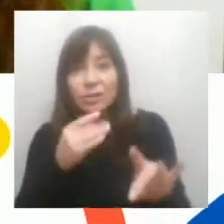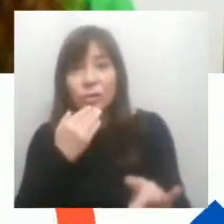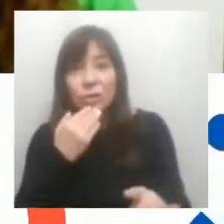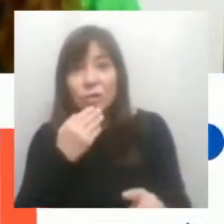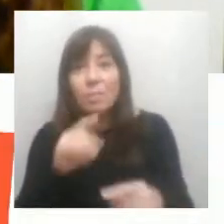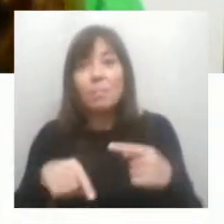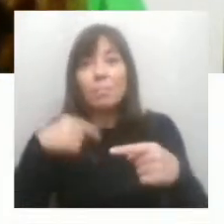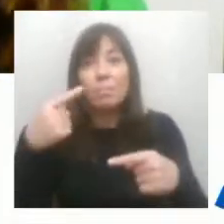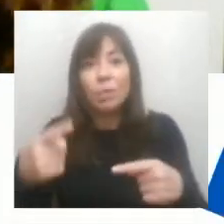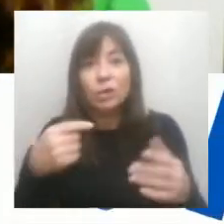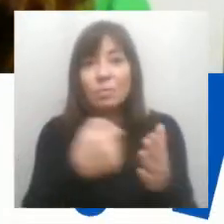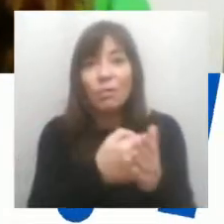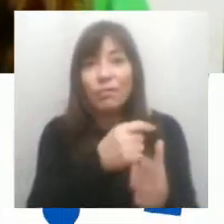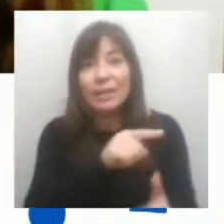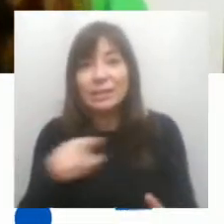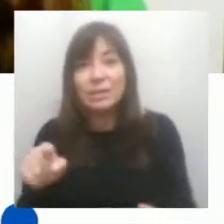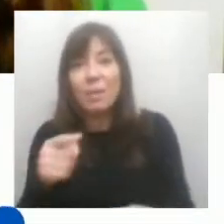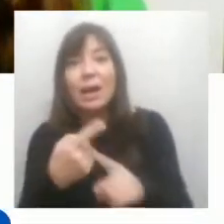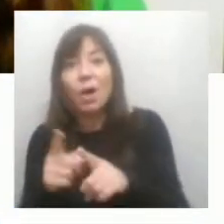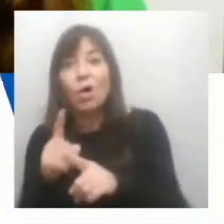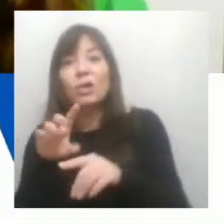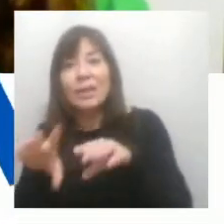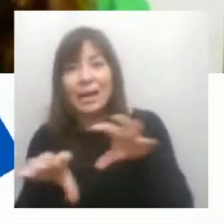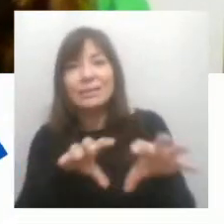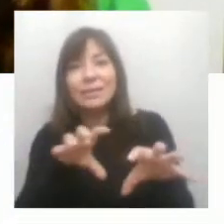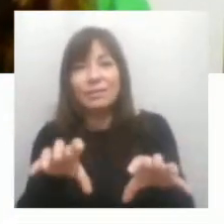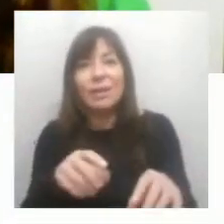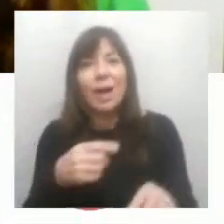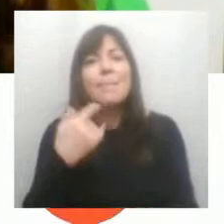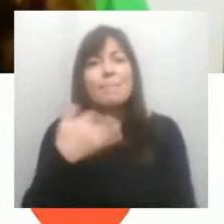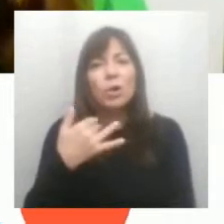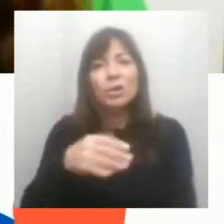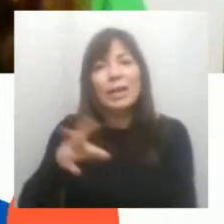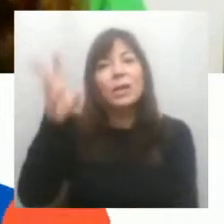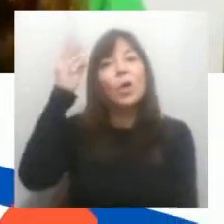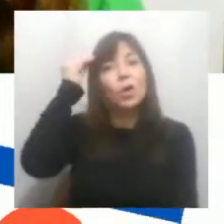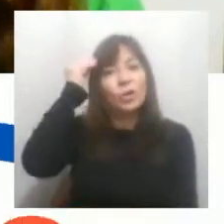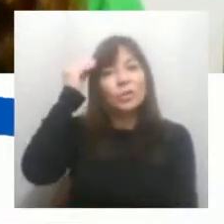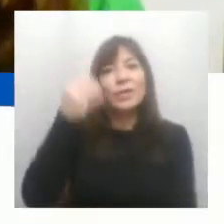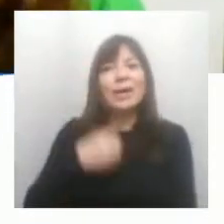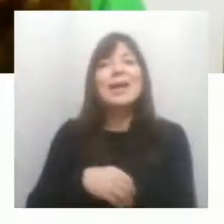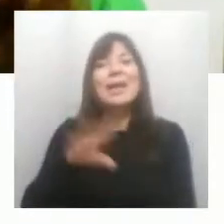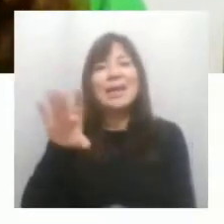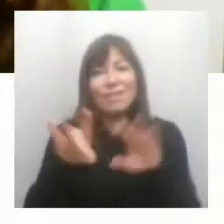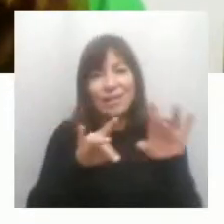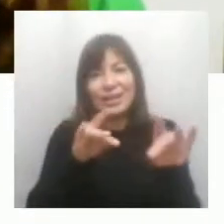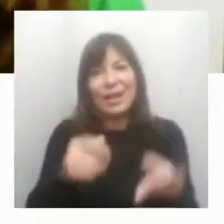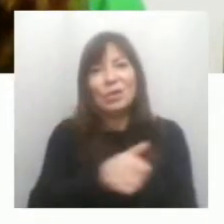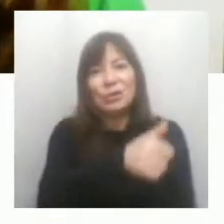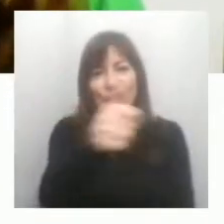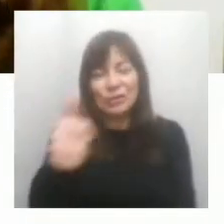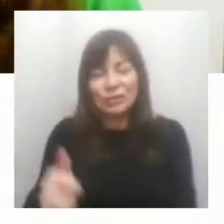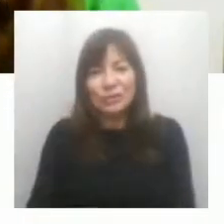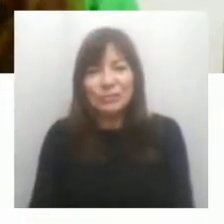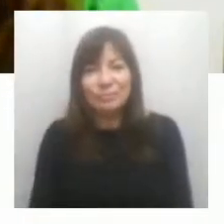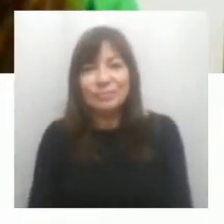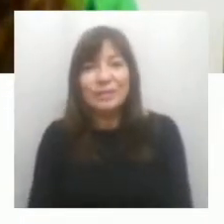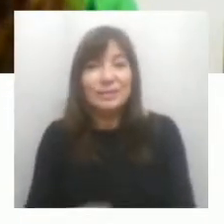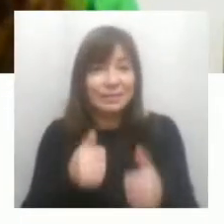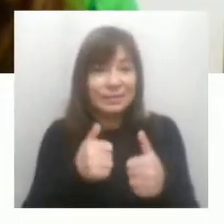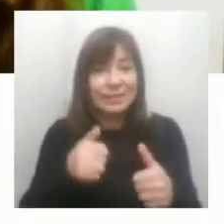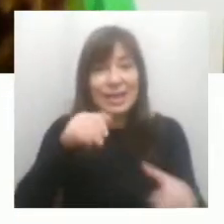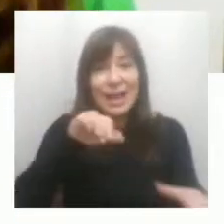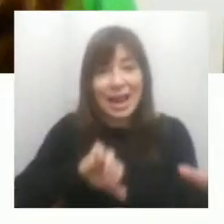tenemos otra actividad importante que la consideremos para que quede invitado a nuestro público. Exactamente, Marcelo, la ciencia